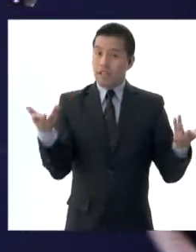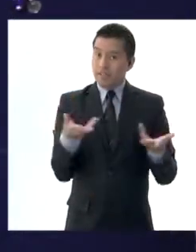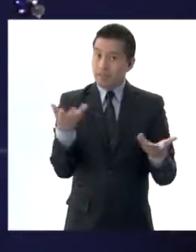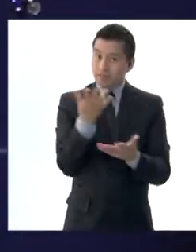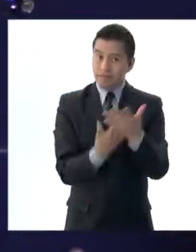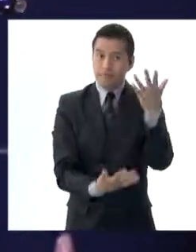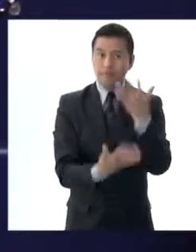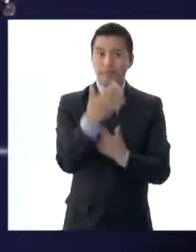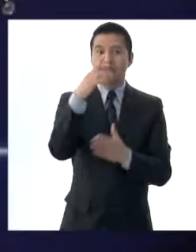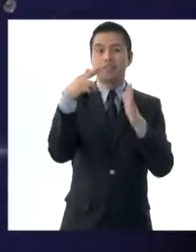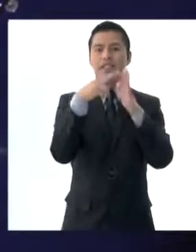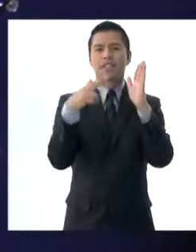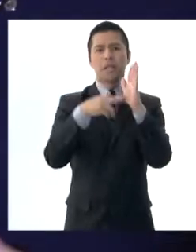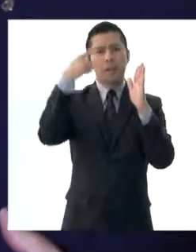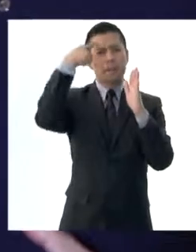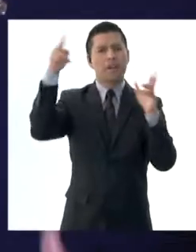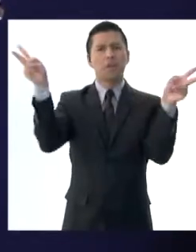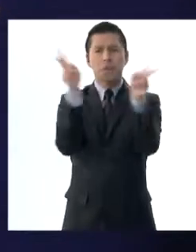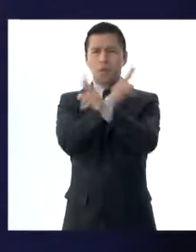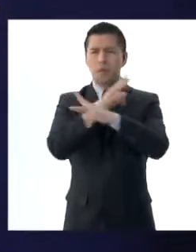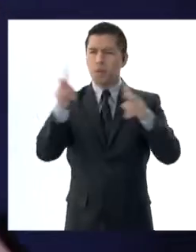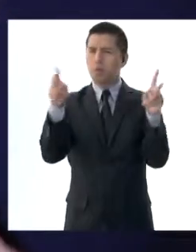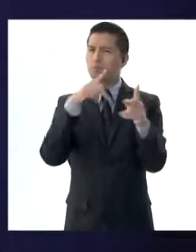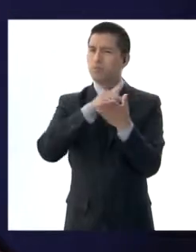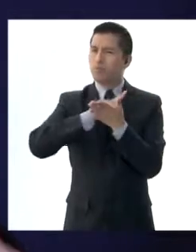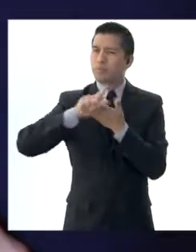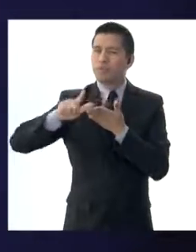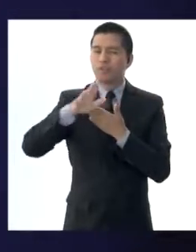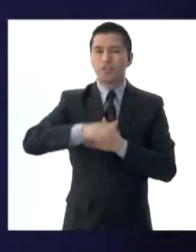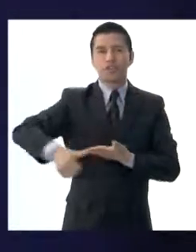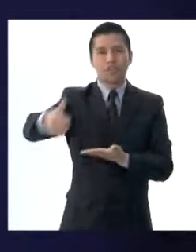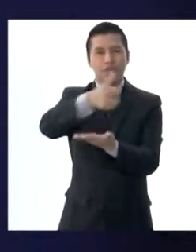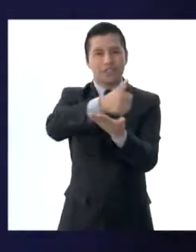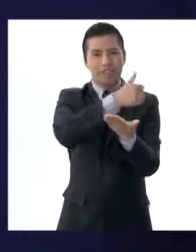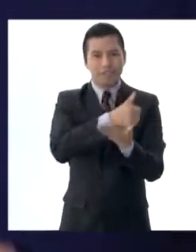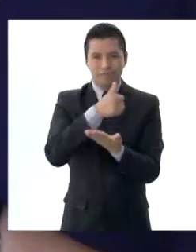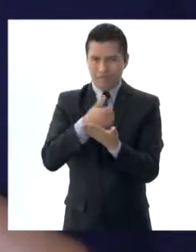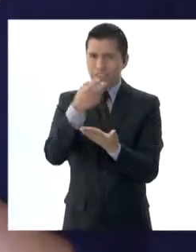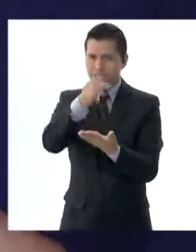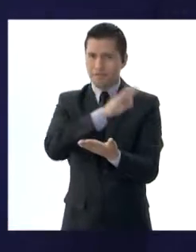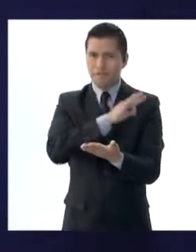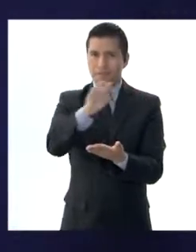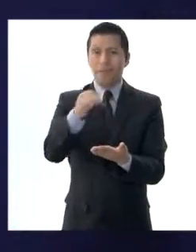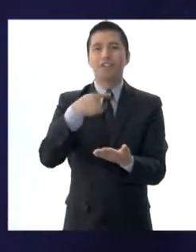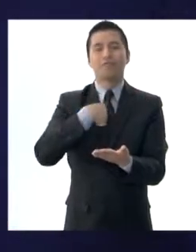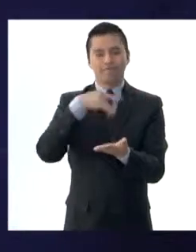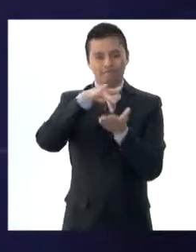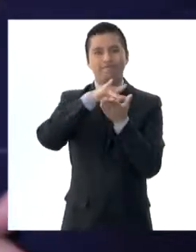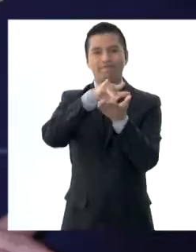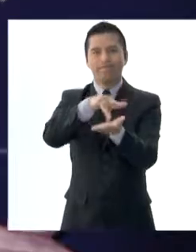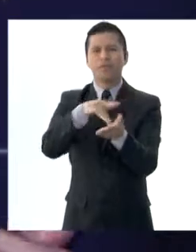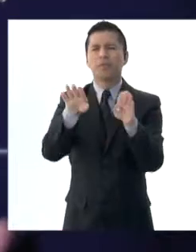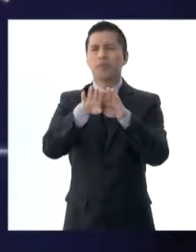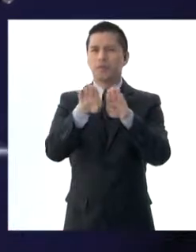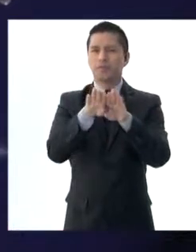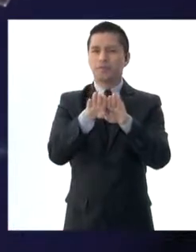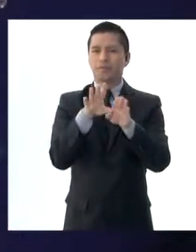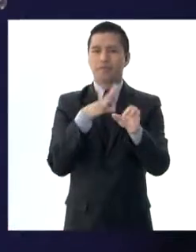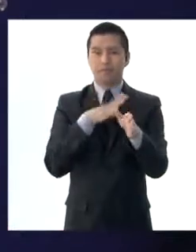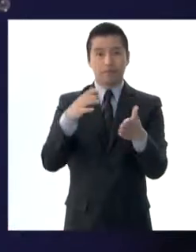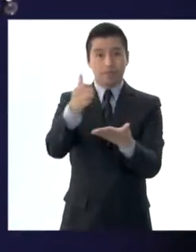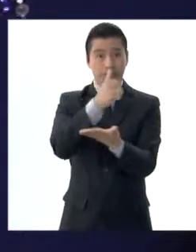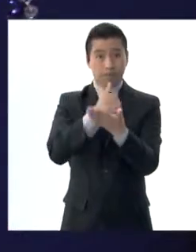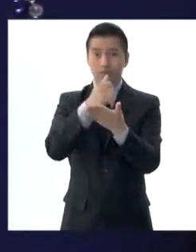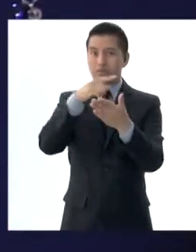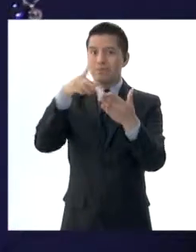para que se pueda respirar un aire más sano en nuestras ciudades. Y yo lo apoyo, como todas las